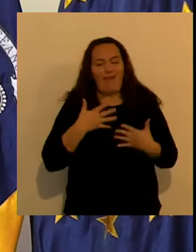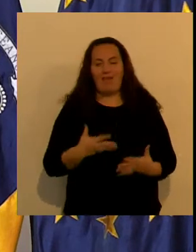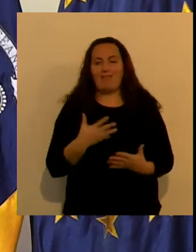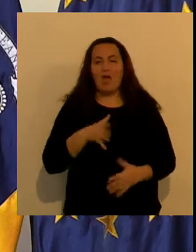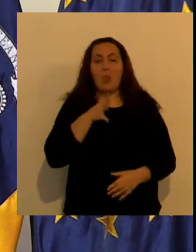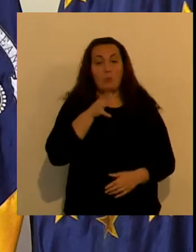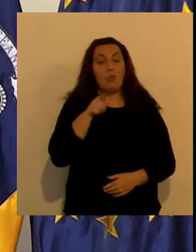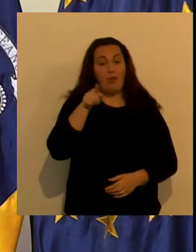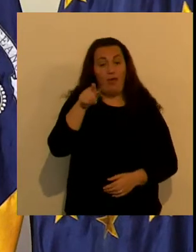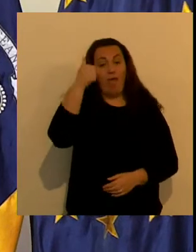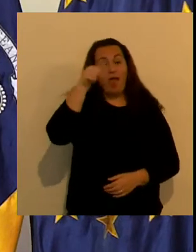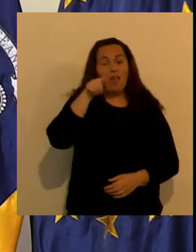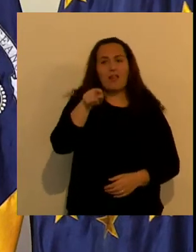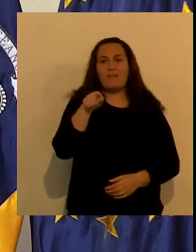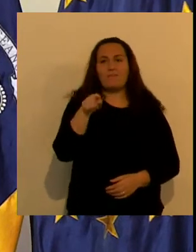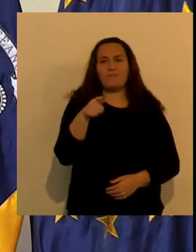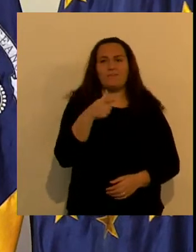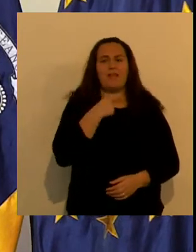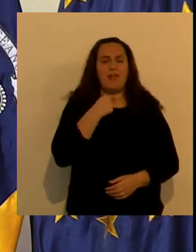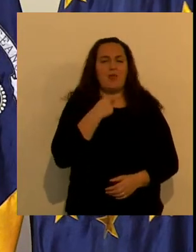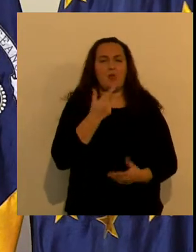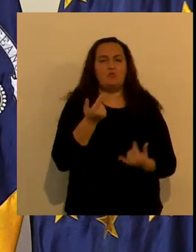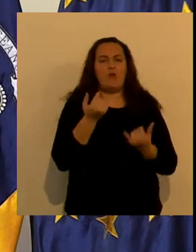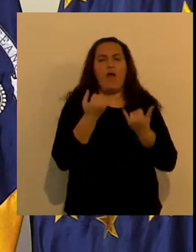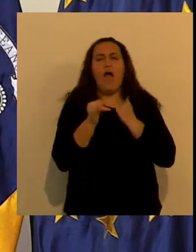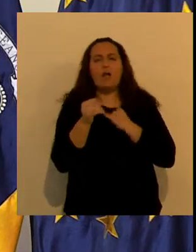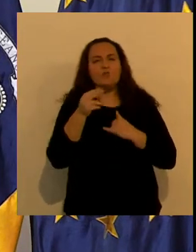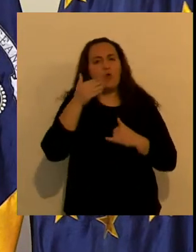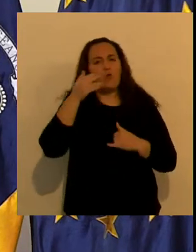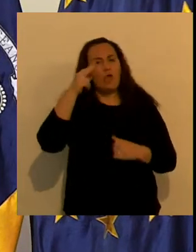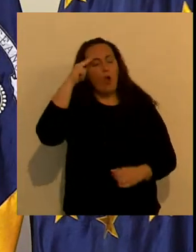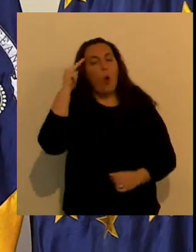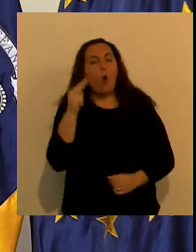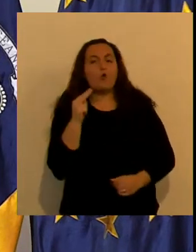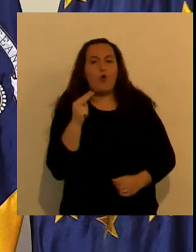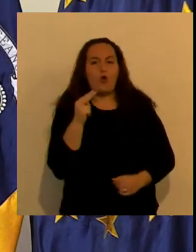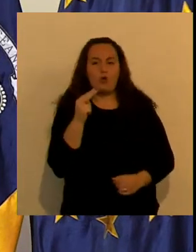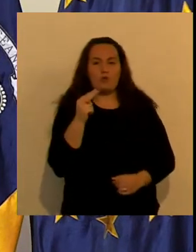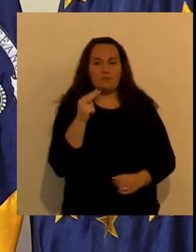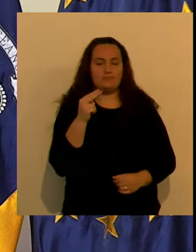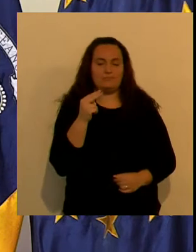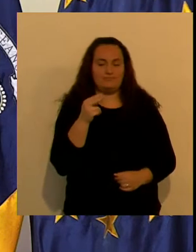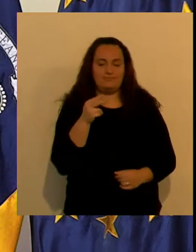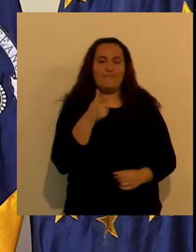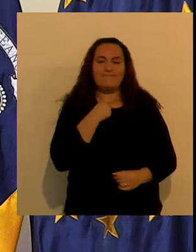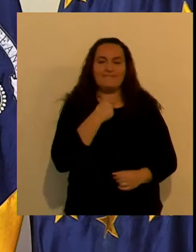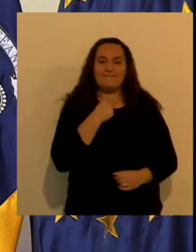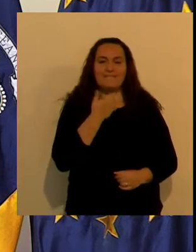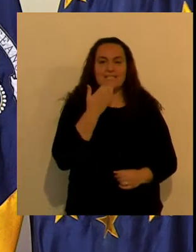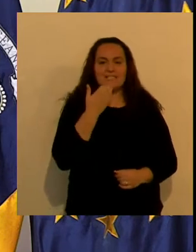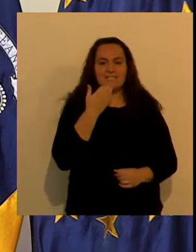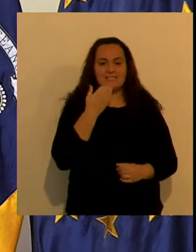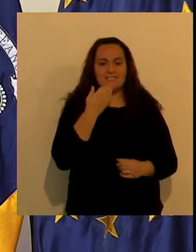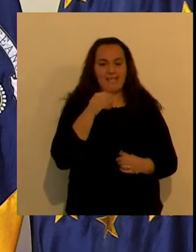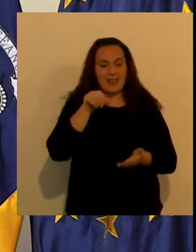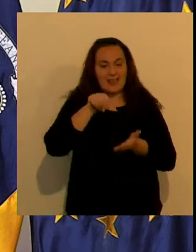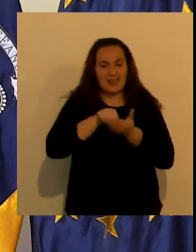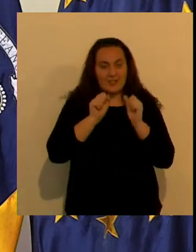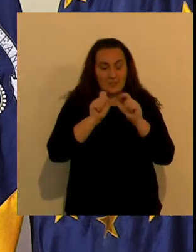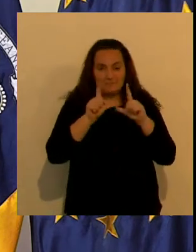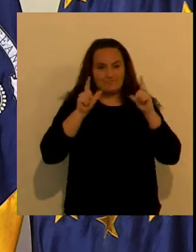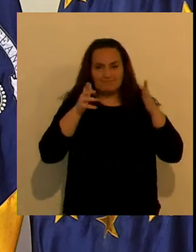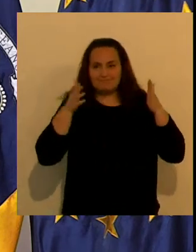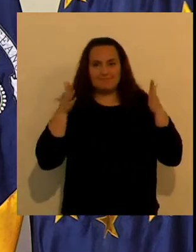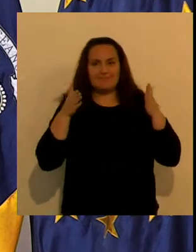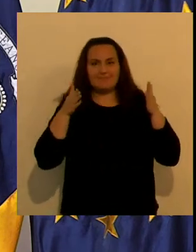mucho unos actos de honor cuando le honran. Cuando está en el centro de atención, todo el mundo